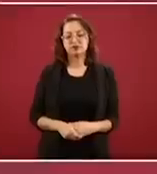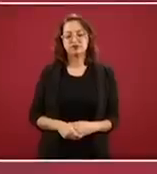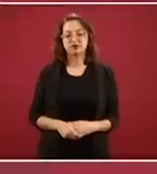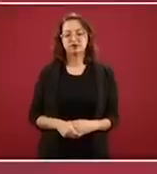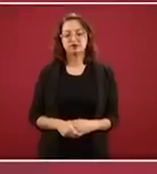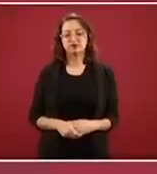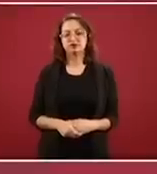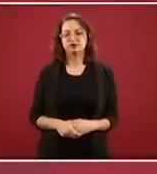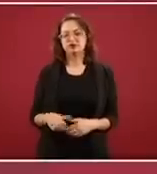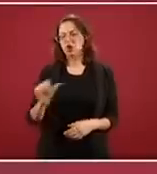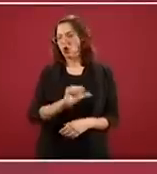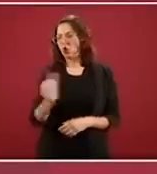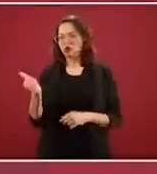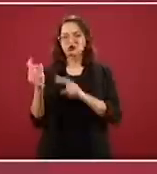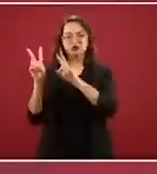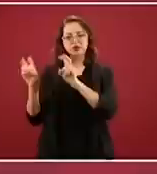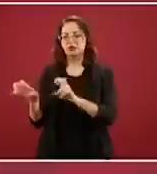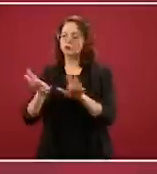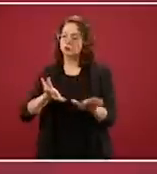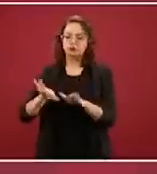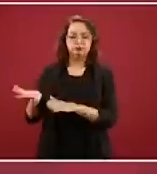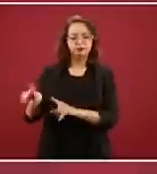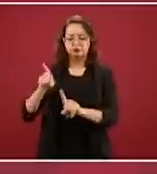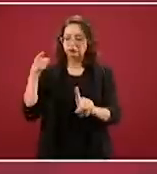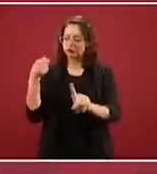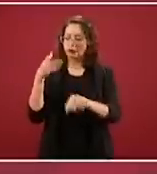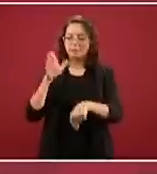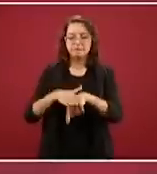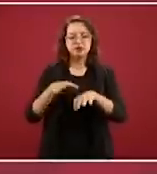más que otros.